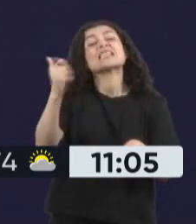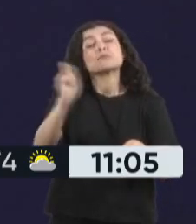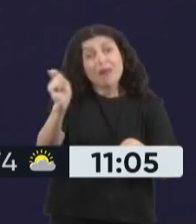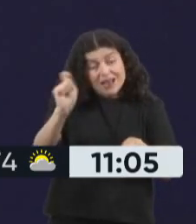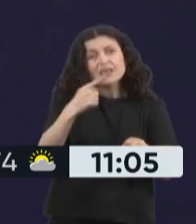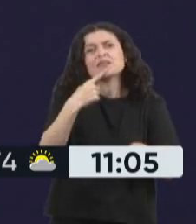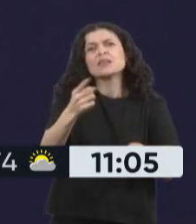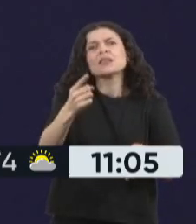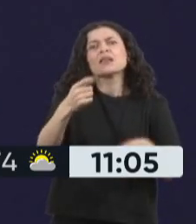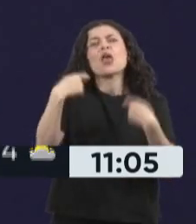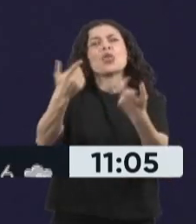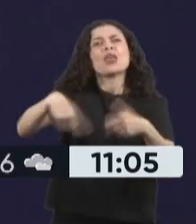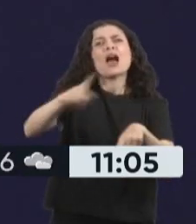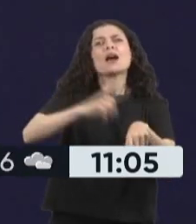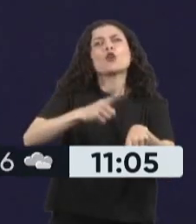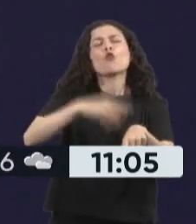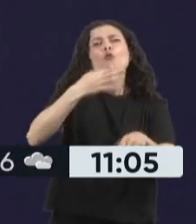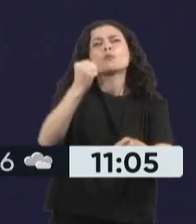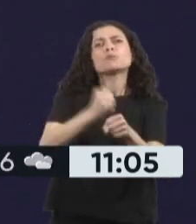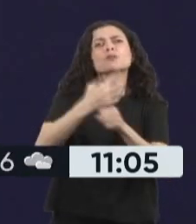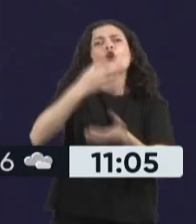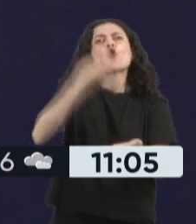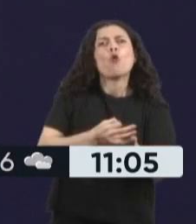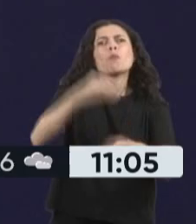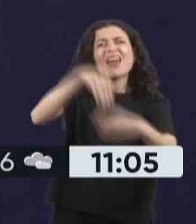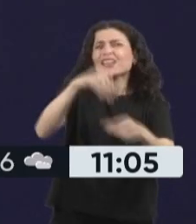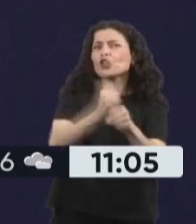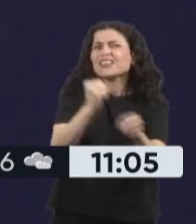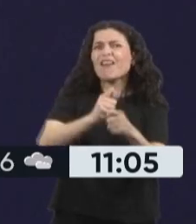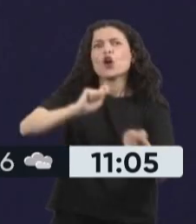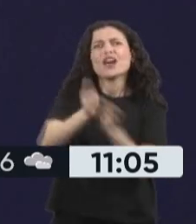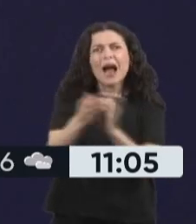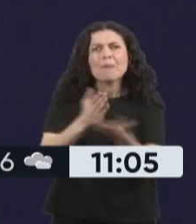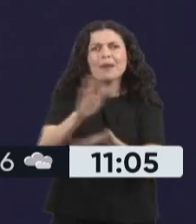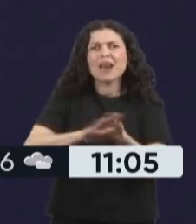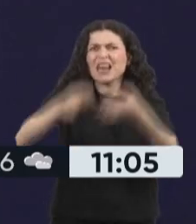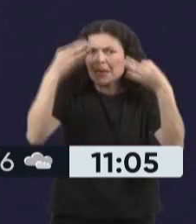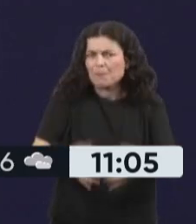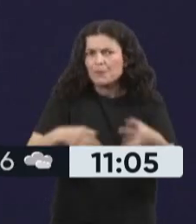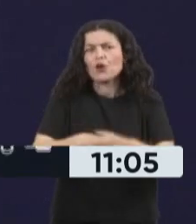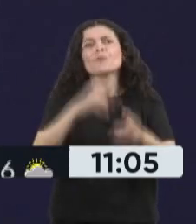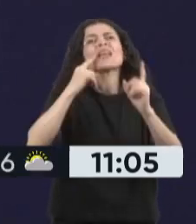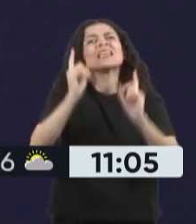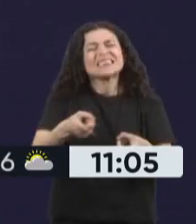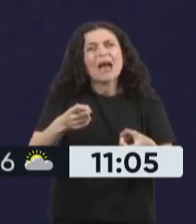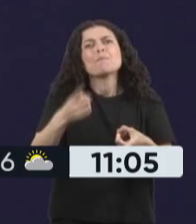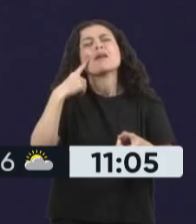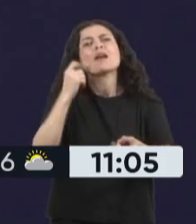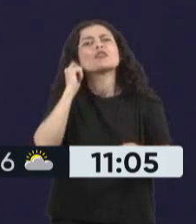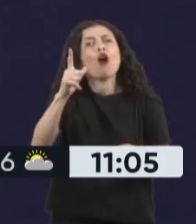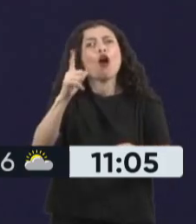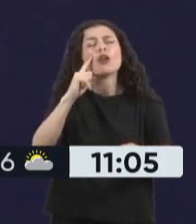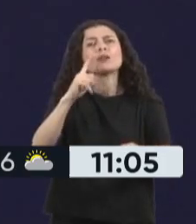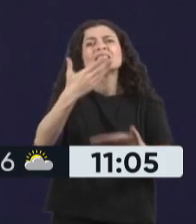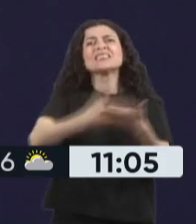funciones aeronáuticas en el país y en otros países donde sean reconocidas. Además, a partir de ahora se obtendrán las licencias de forma digital